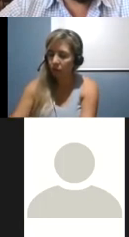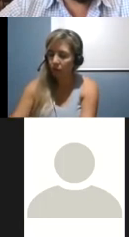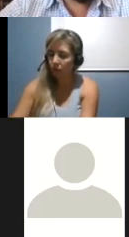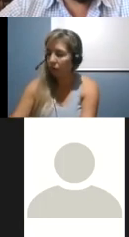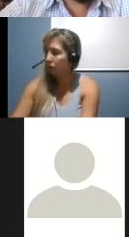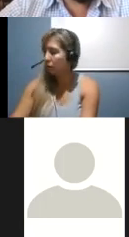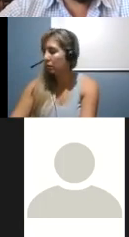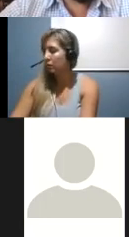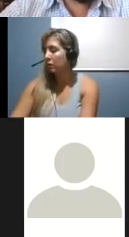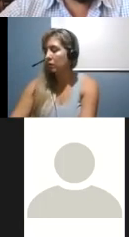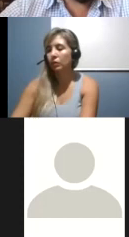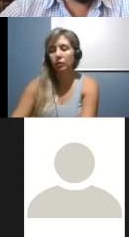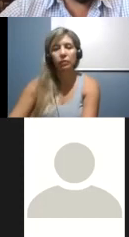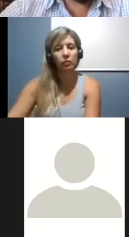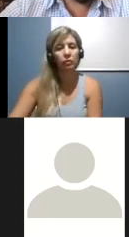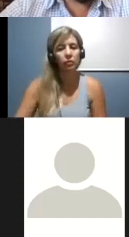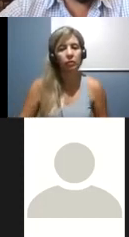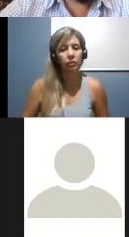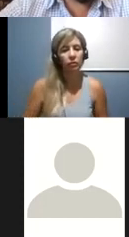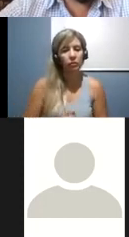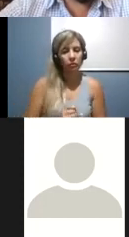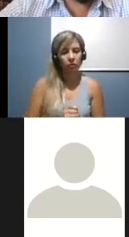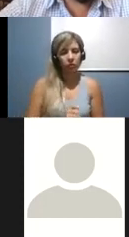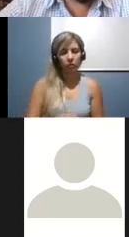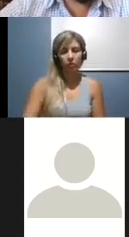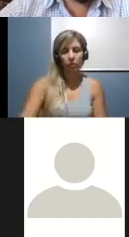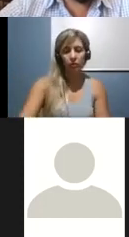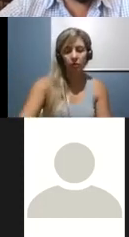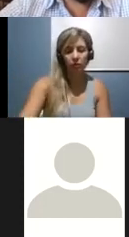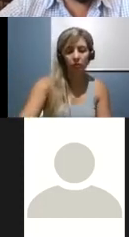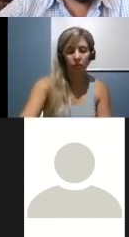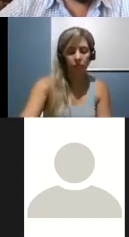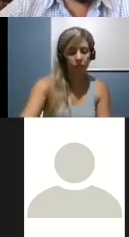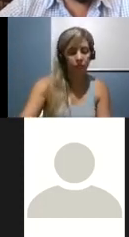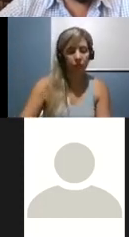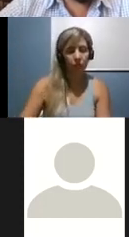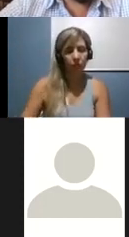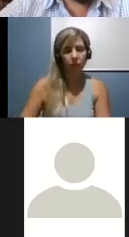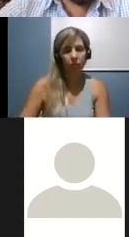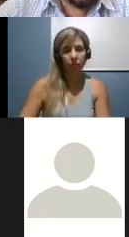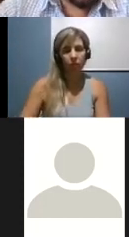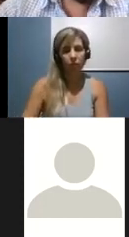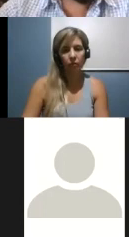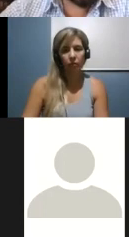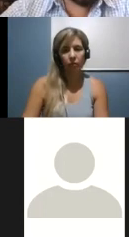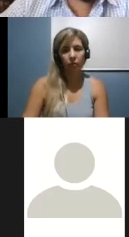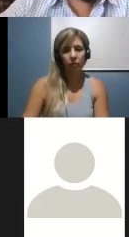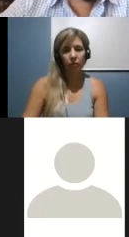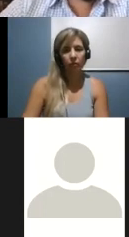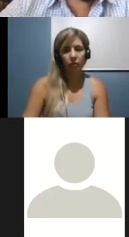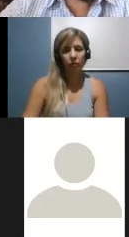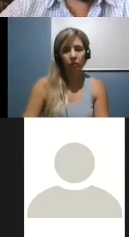Phillips y hace referencia a, en esta síntesis, ¿no? Cuando la mayoría de la gente piensa en agilidad, lo